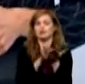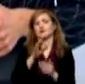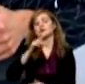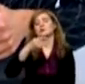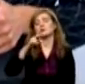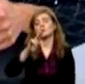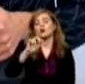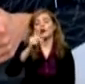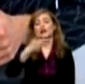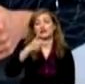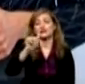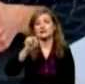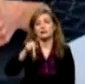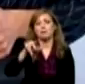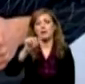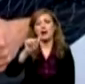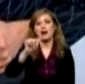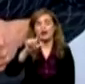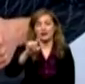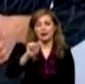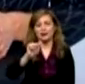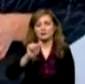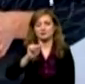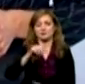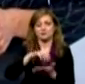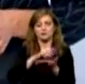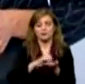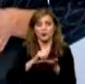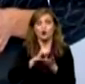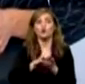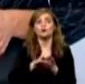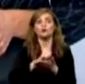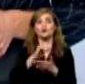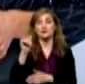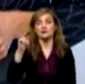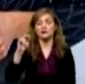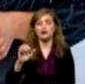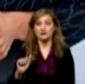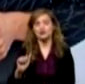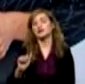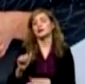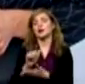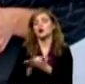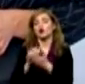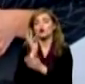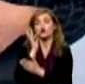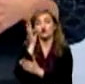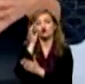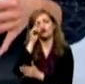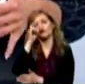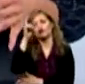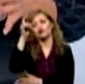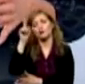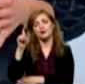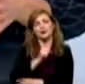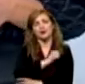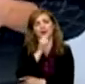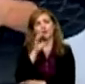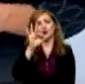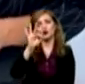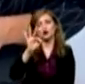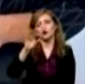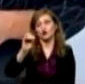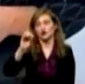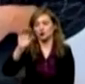Huachapala, provincia de la Azuay, donde según el CNE, José Luis Uriaga, de la Alianza Azuay por el Futuro que Soñamos, ganó con